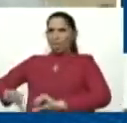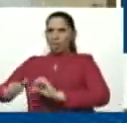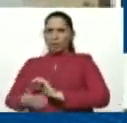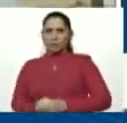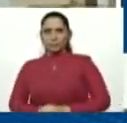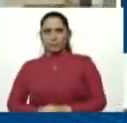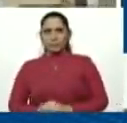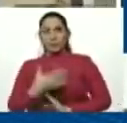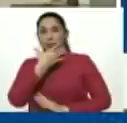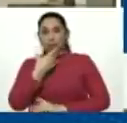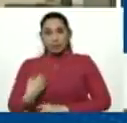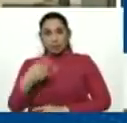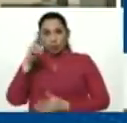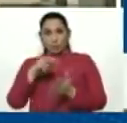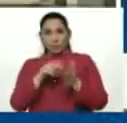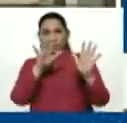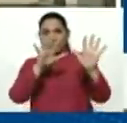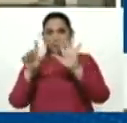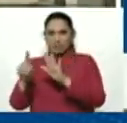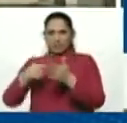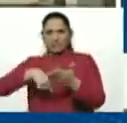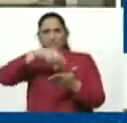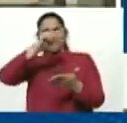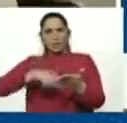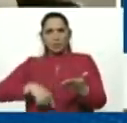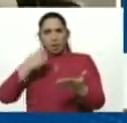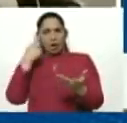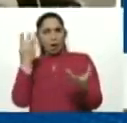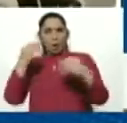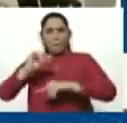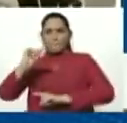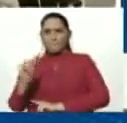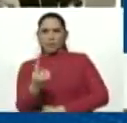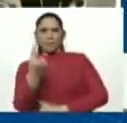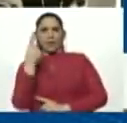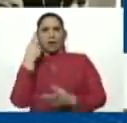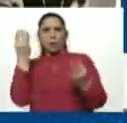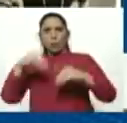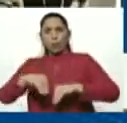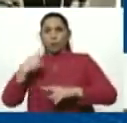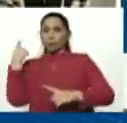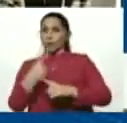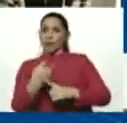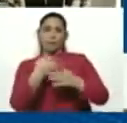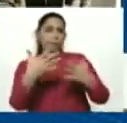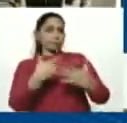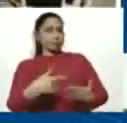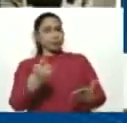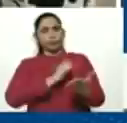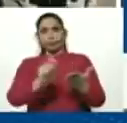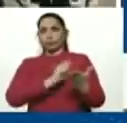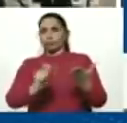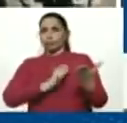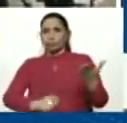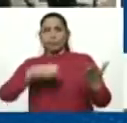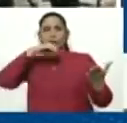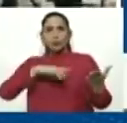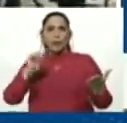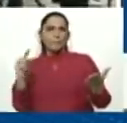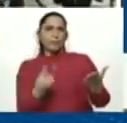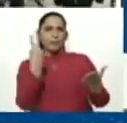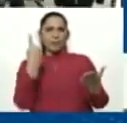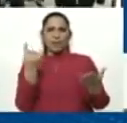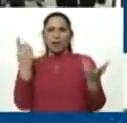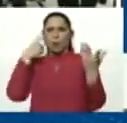fue en diciembre de 2016 que se firmó el primer acuerdo, hay que escribir esta historia, el primer acuerdo